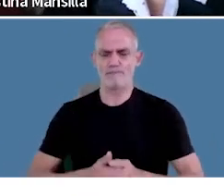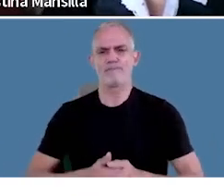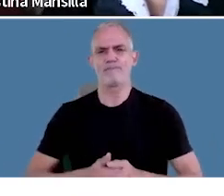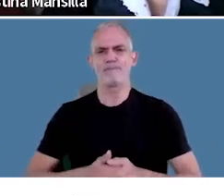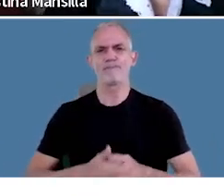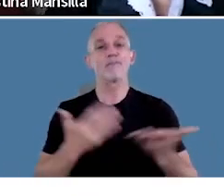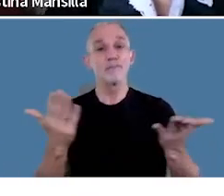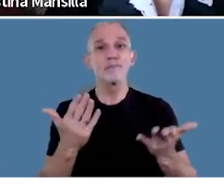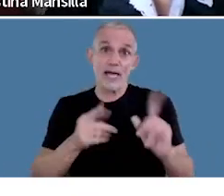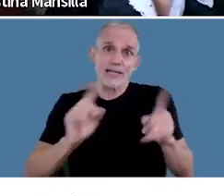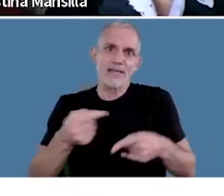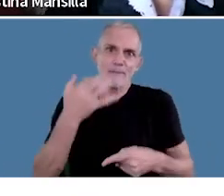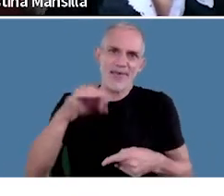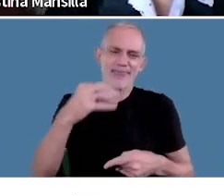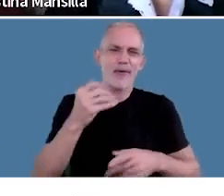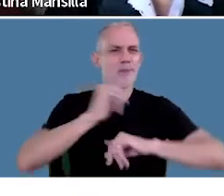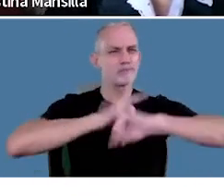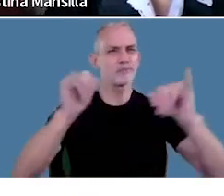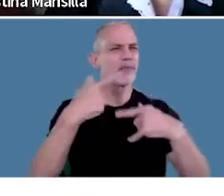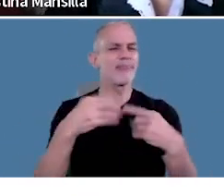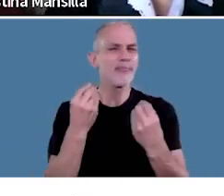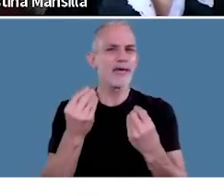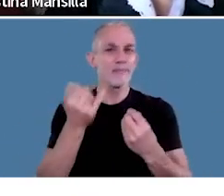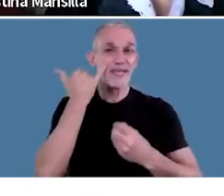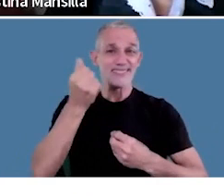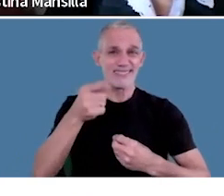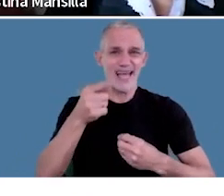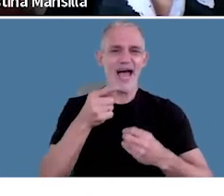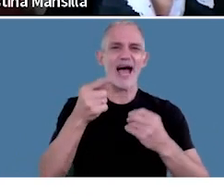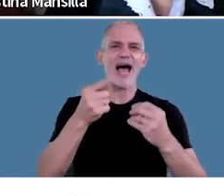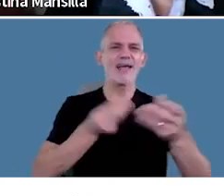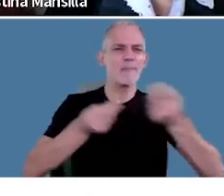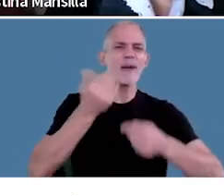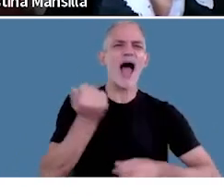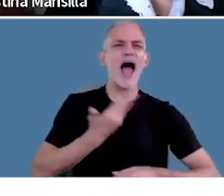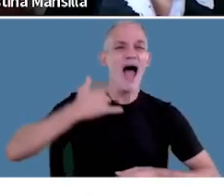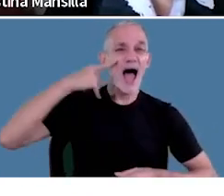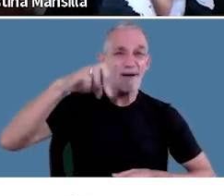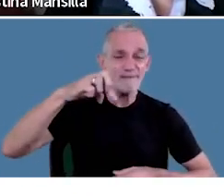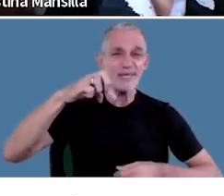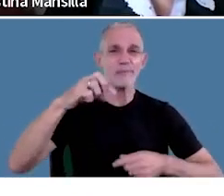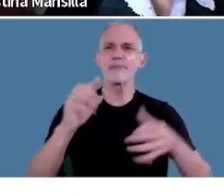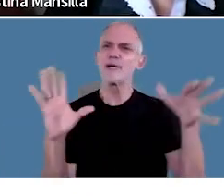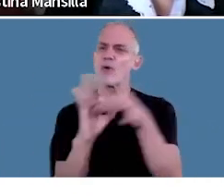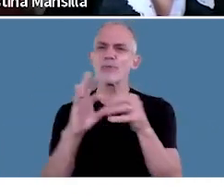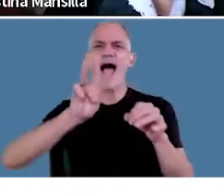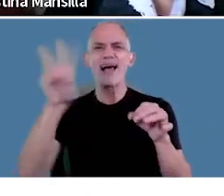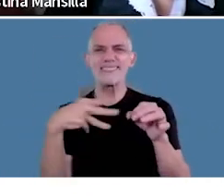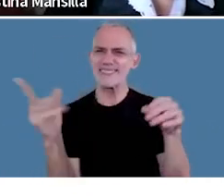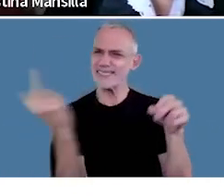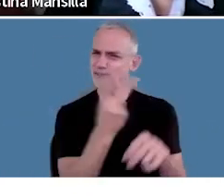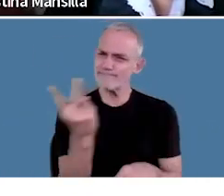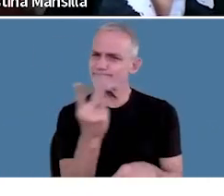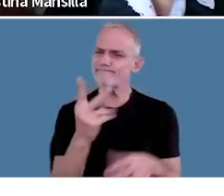No podíamos dejar de mencionar que ya la Administración Federal de Ingresos Públicos, junto con ANSES,